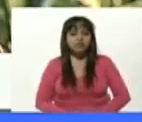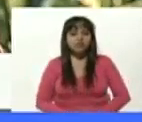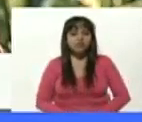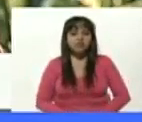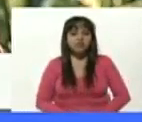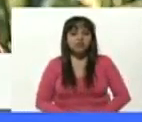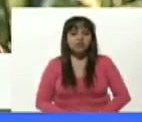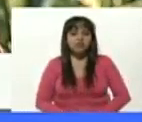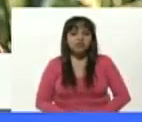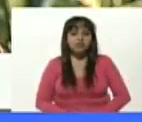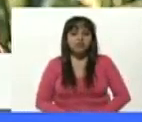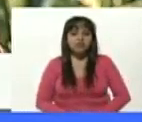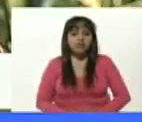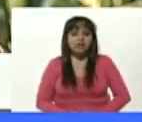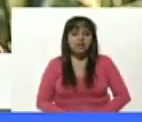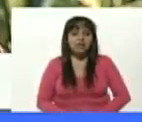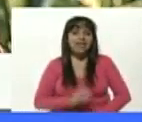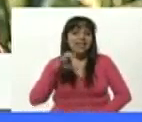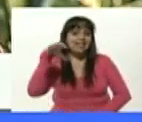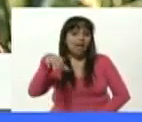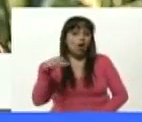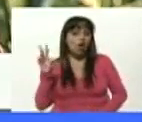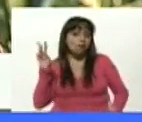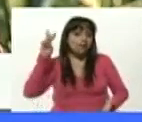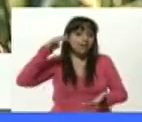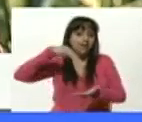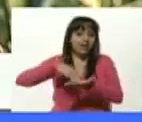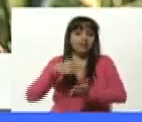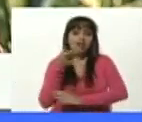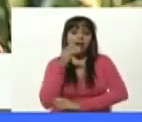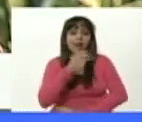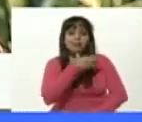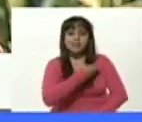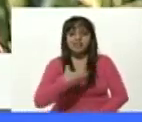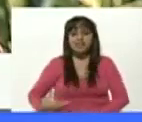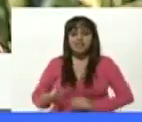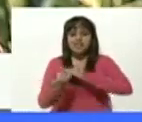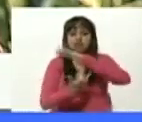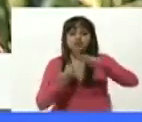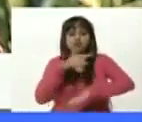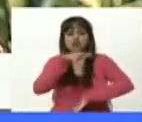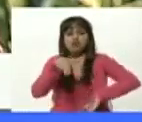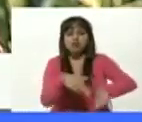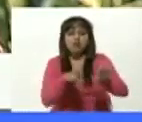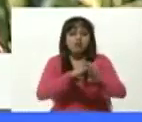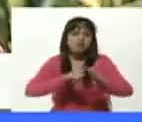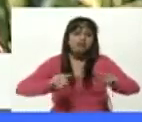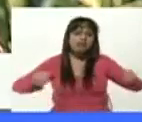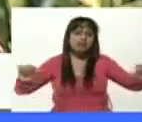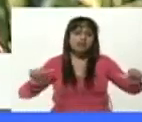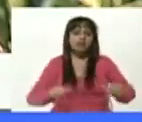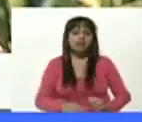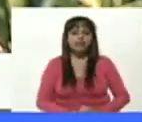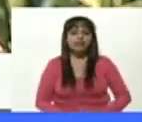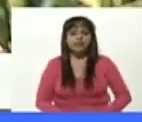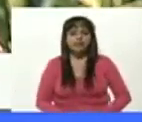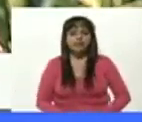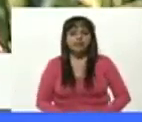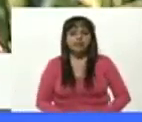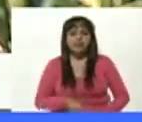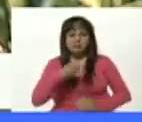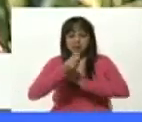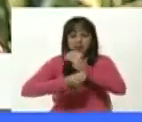del estado Miranda. Allá está David Hernández, presidente del Instituto Nacional de Tierras, en la